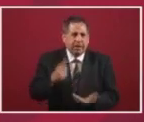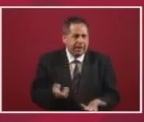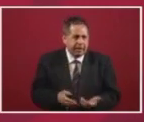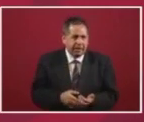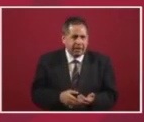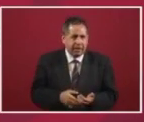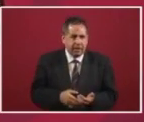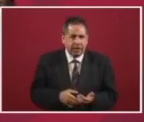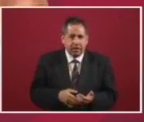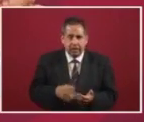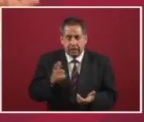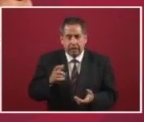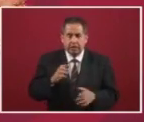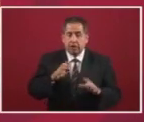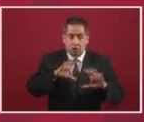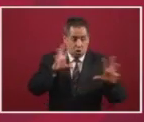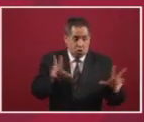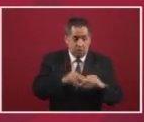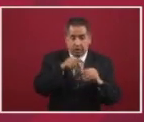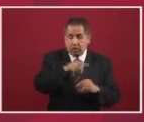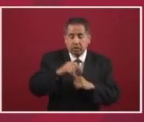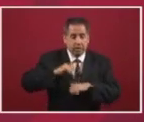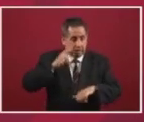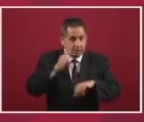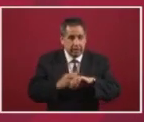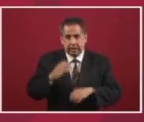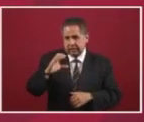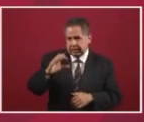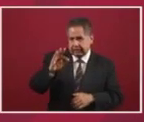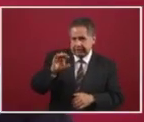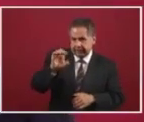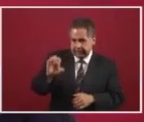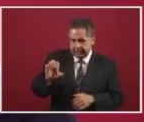Toda esa infraestructura es de la Comisión Federal de Electricidad